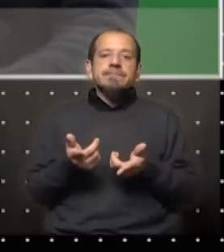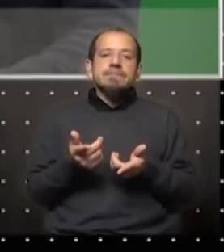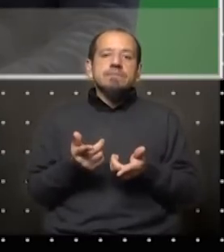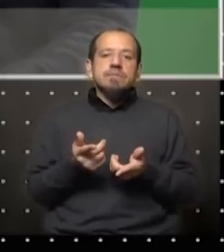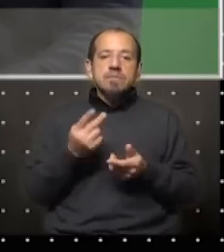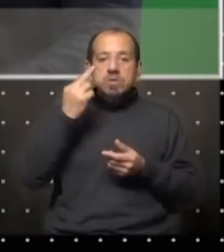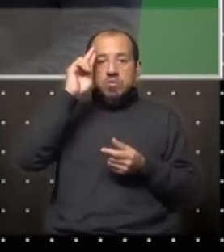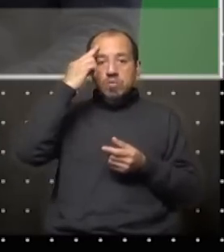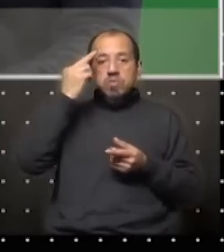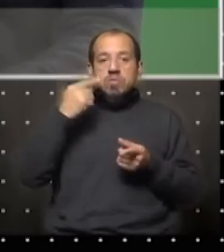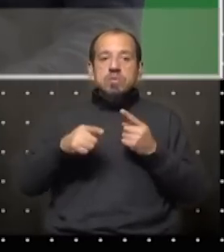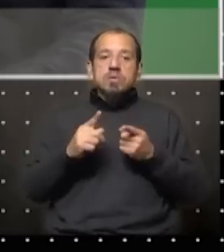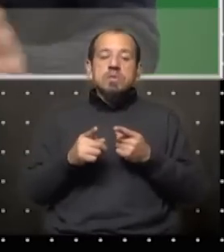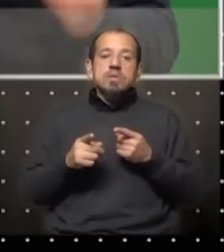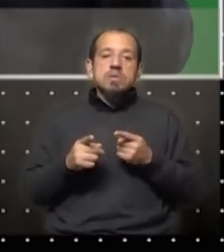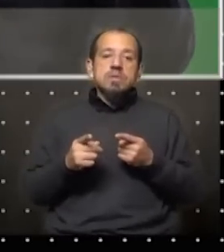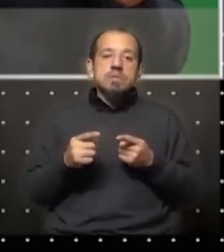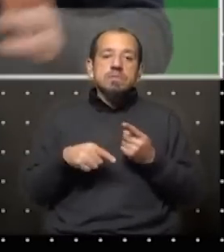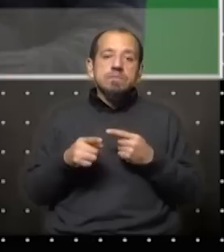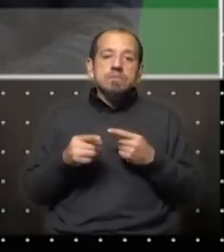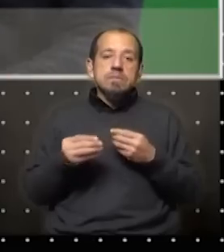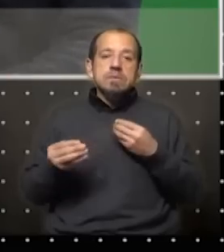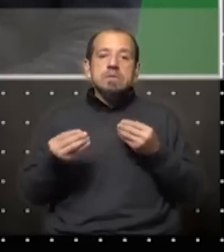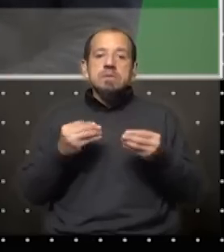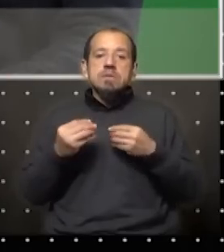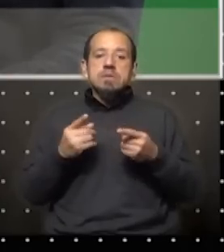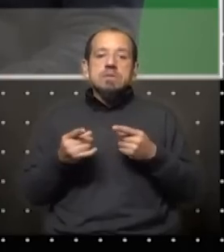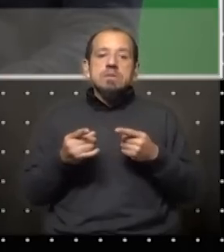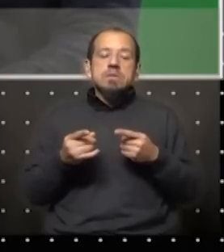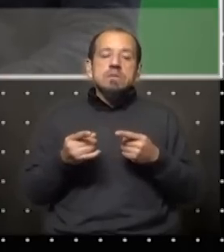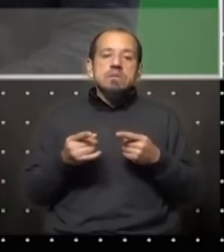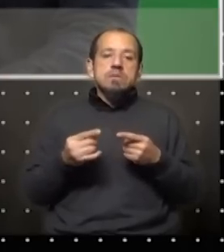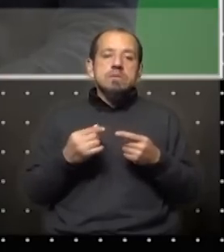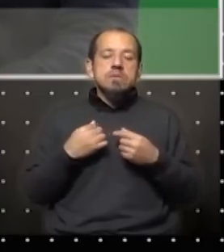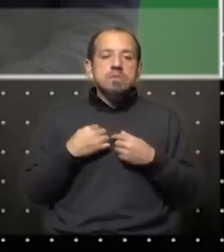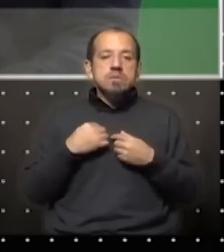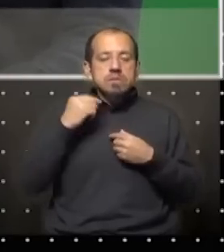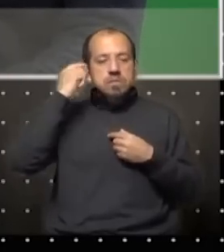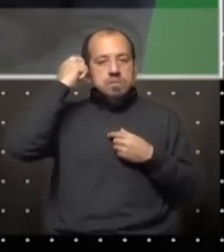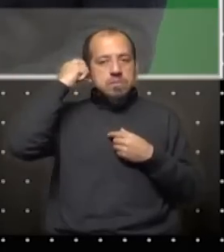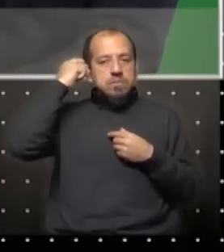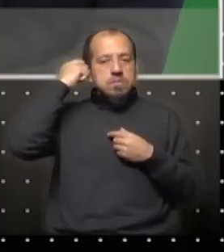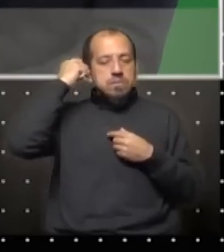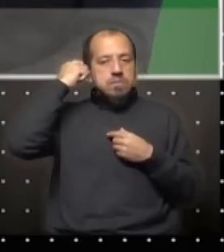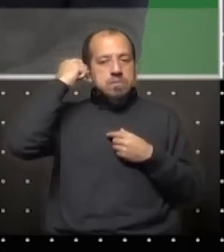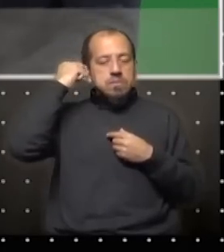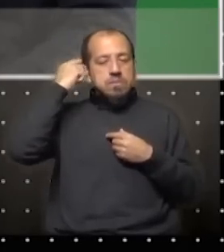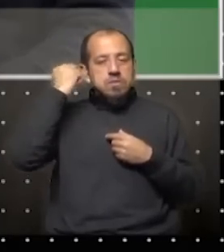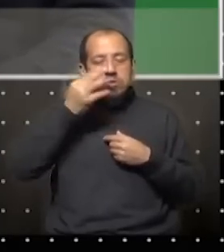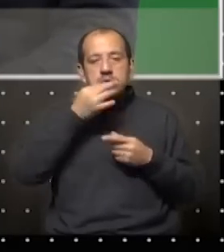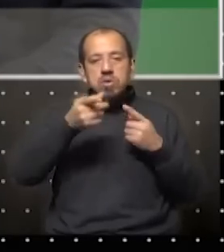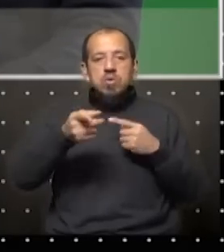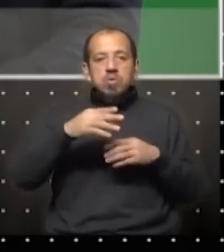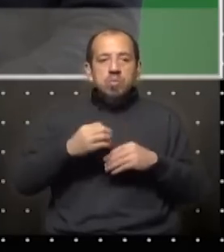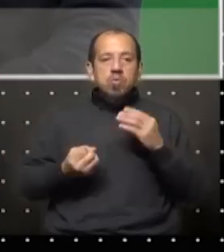el Uruguay ha tomado la flexibilización me gusta hablar mejor hablar de modernización del